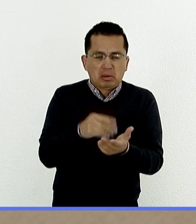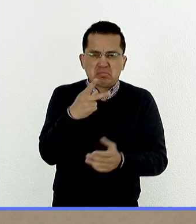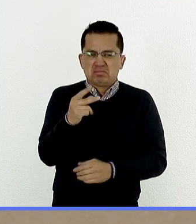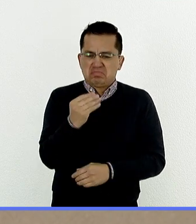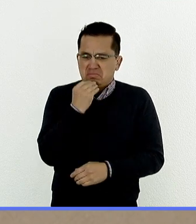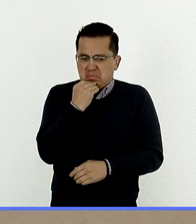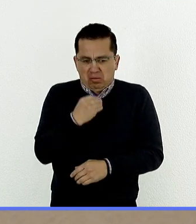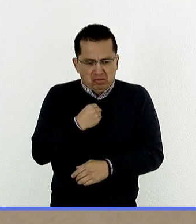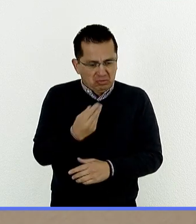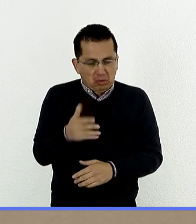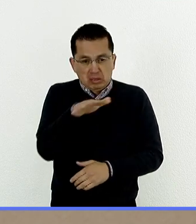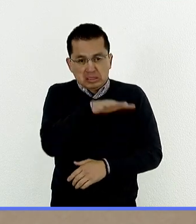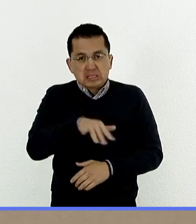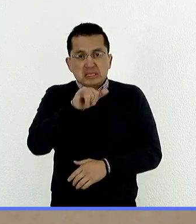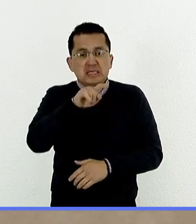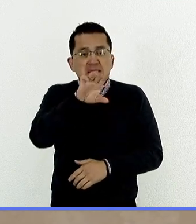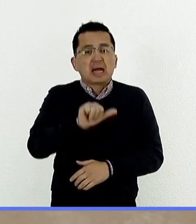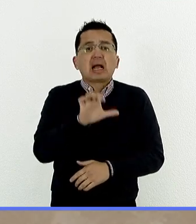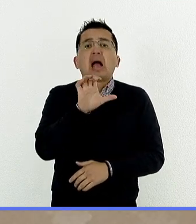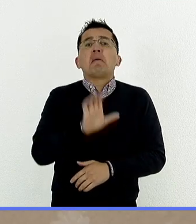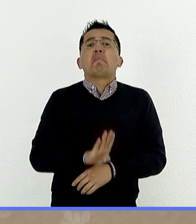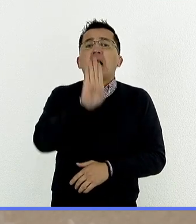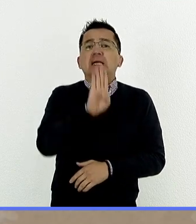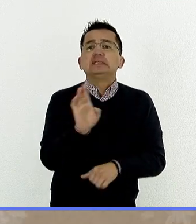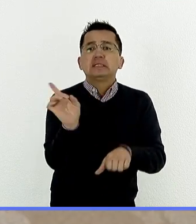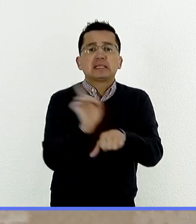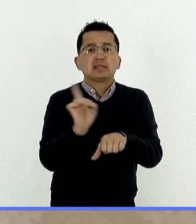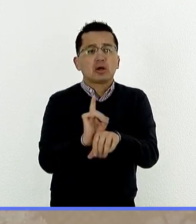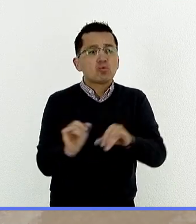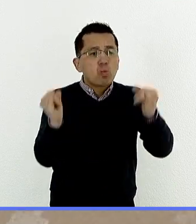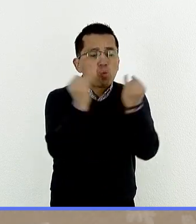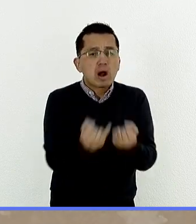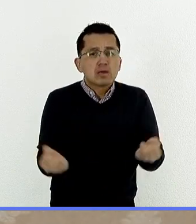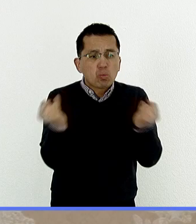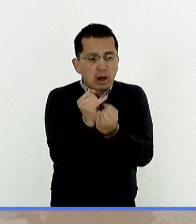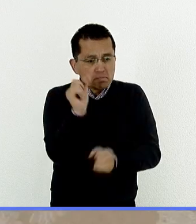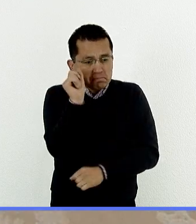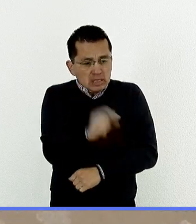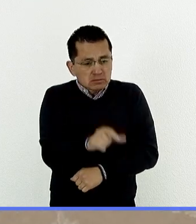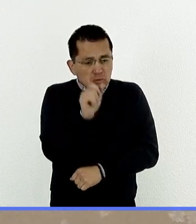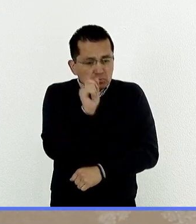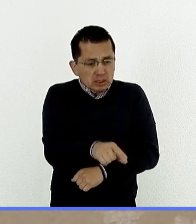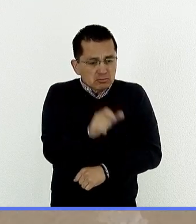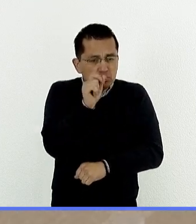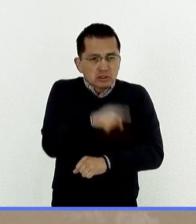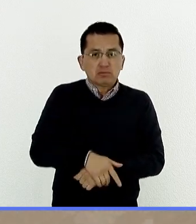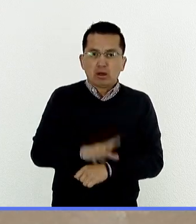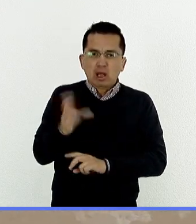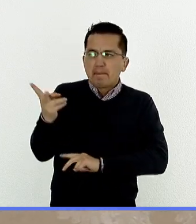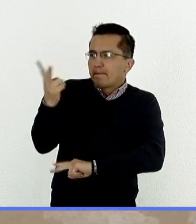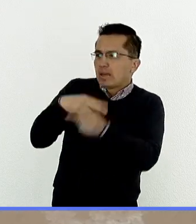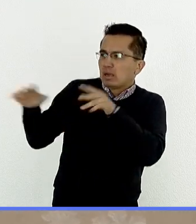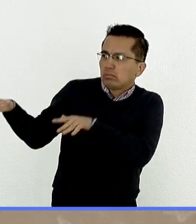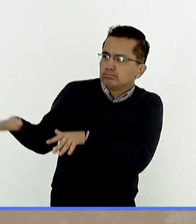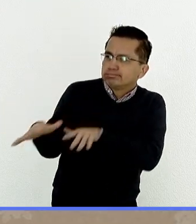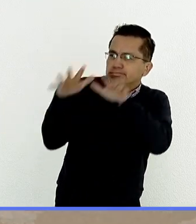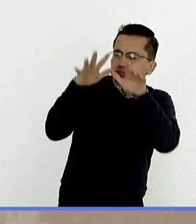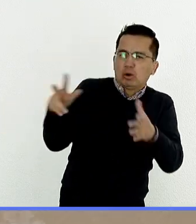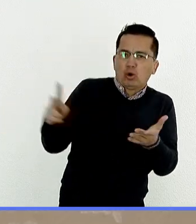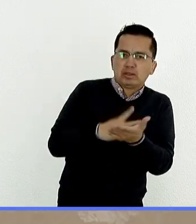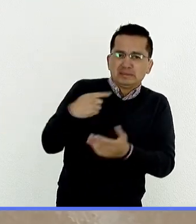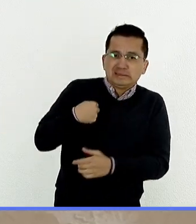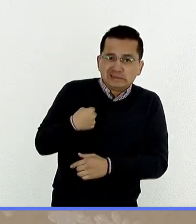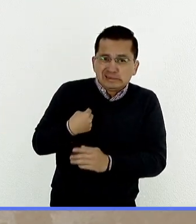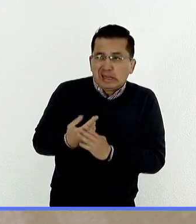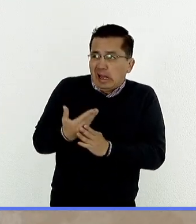los días se fundían en el mismo día había llegado la ola Y yo que había pasado los últimos años de un país a otro huyendo